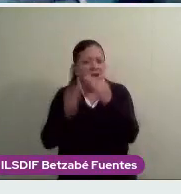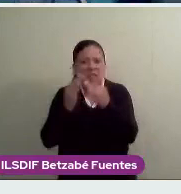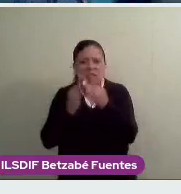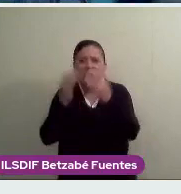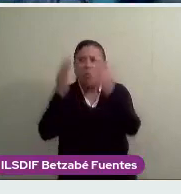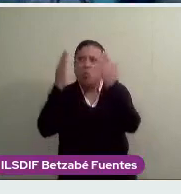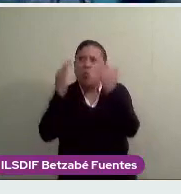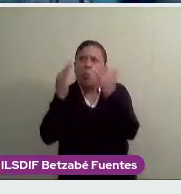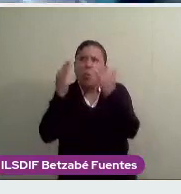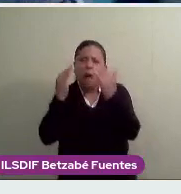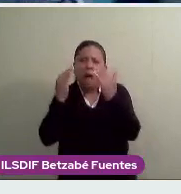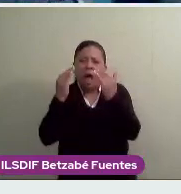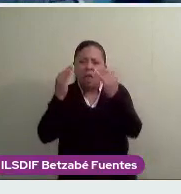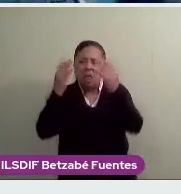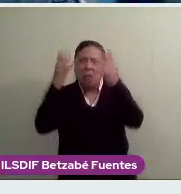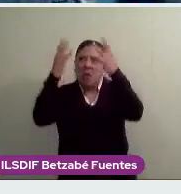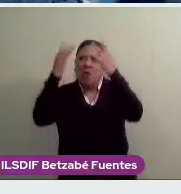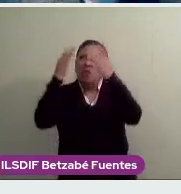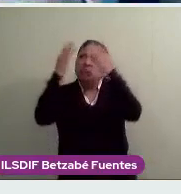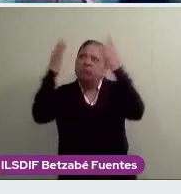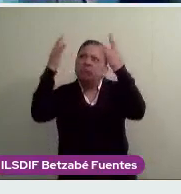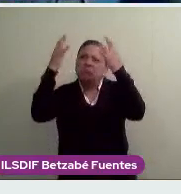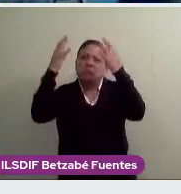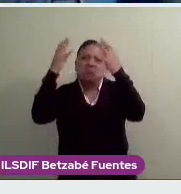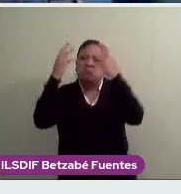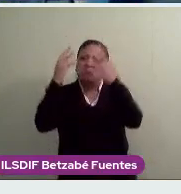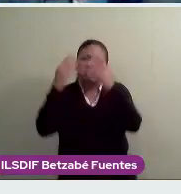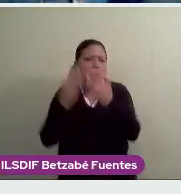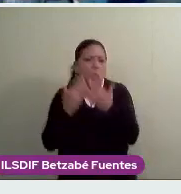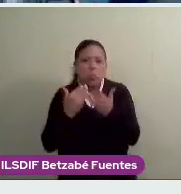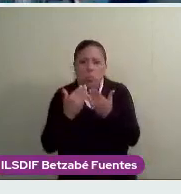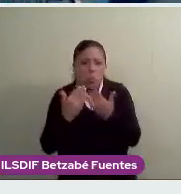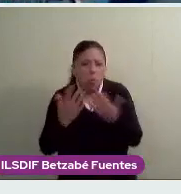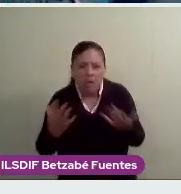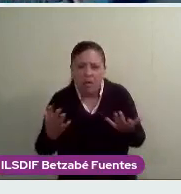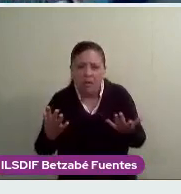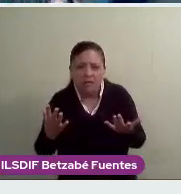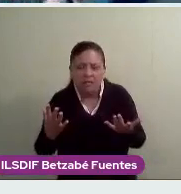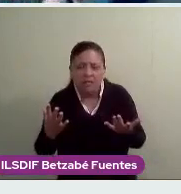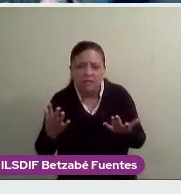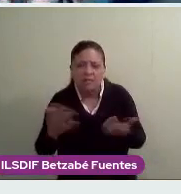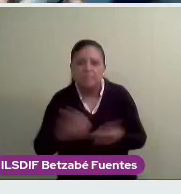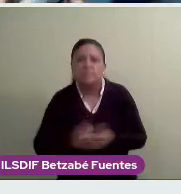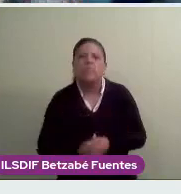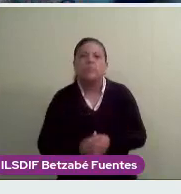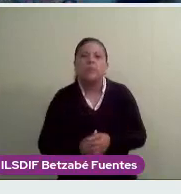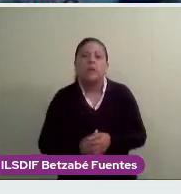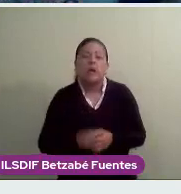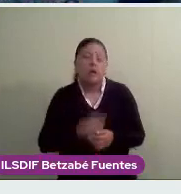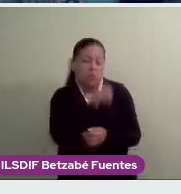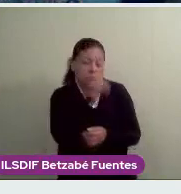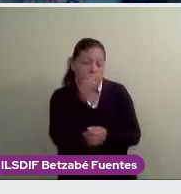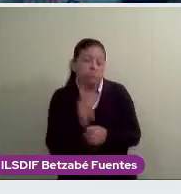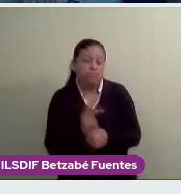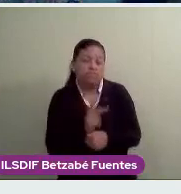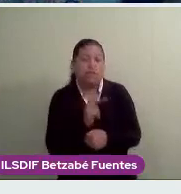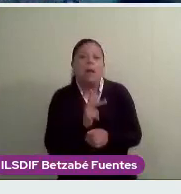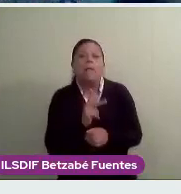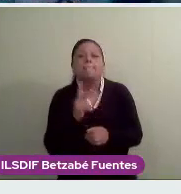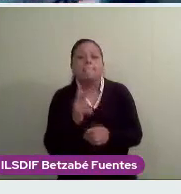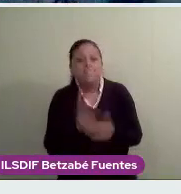la afantasía, ¿no? Y hay que nuevamente preguntar sobre la